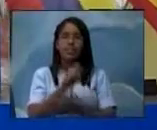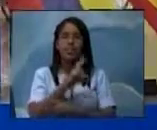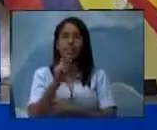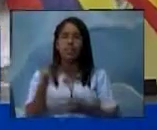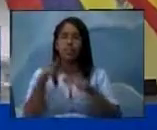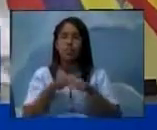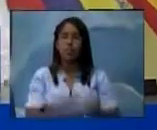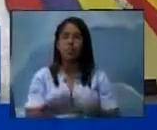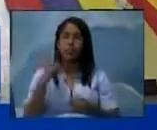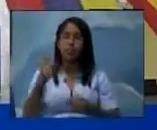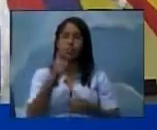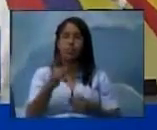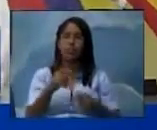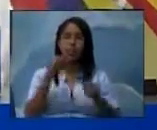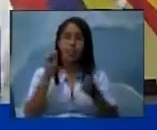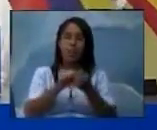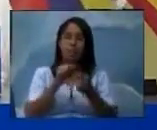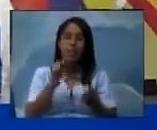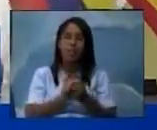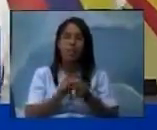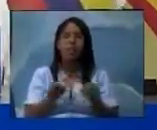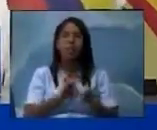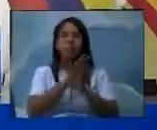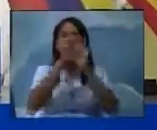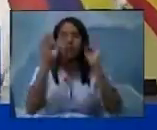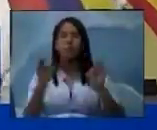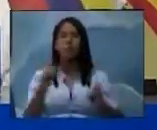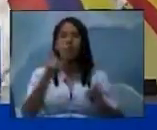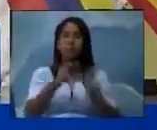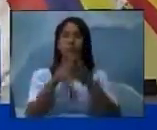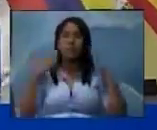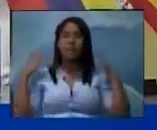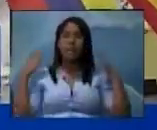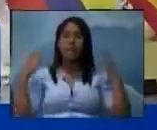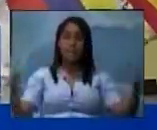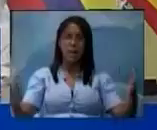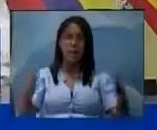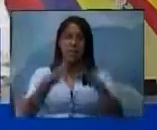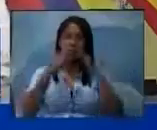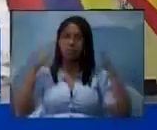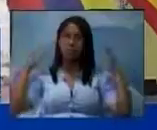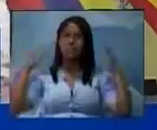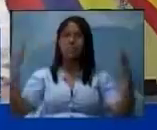quedó piedra, sino que la piedra formó